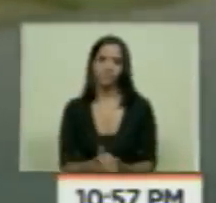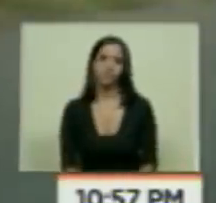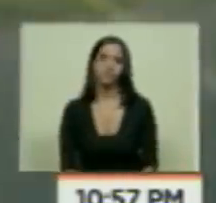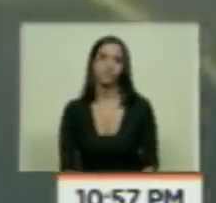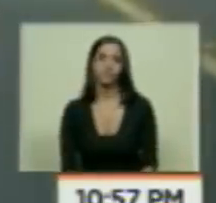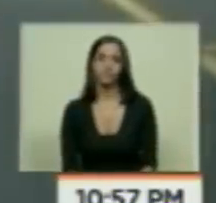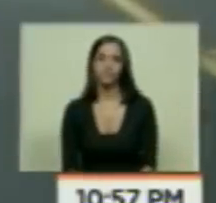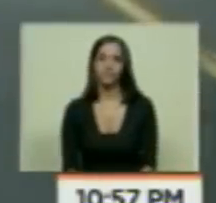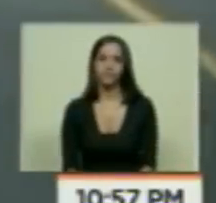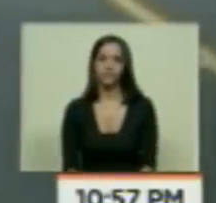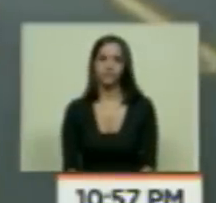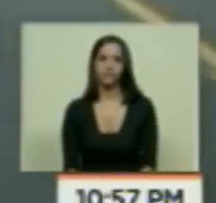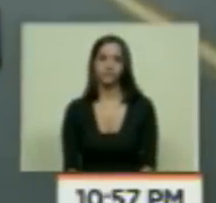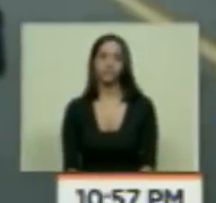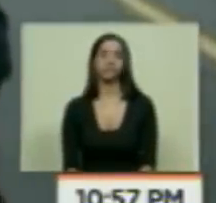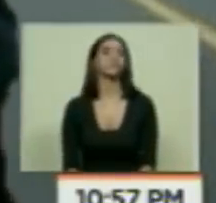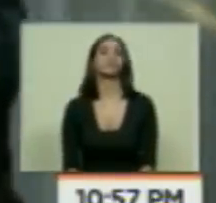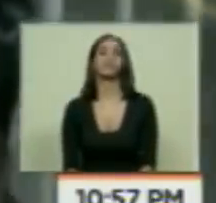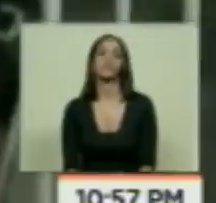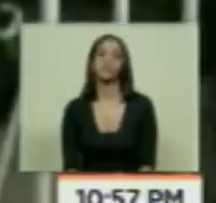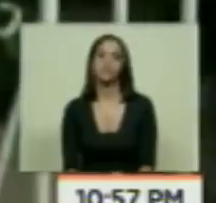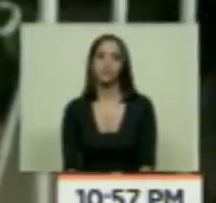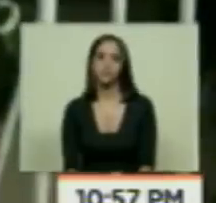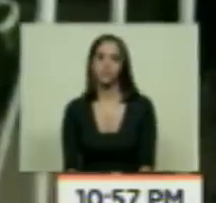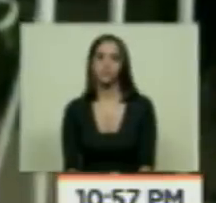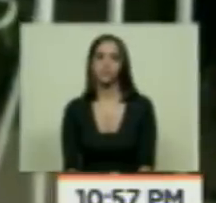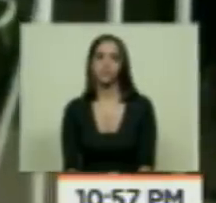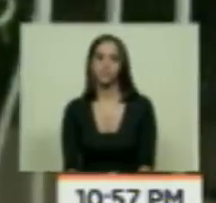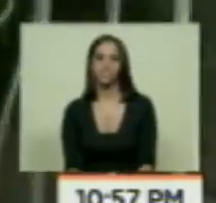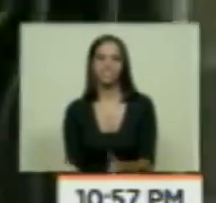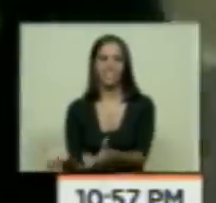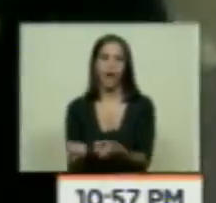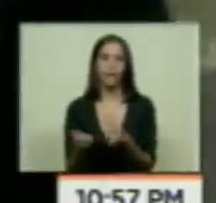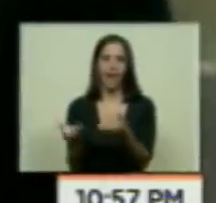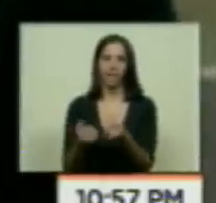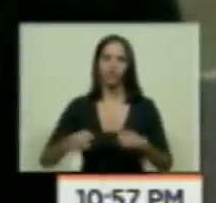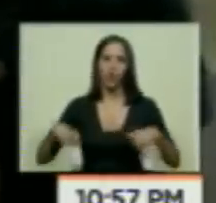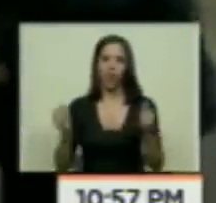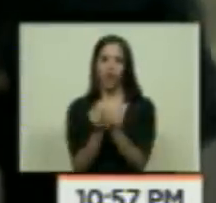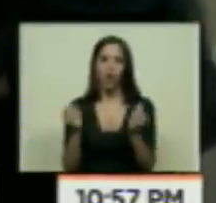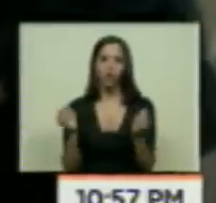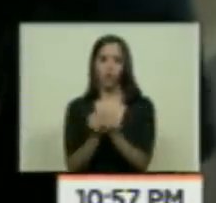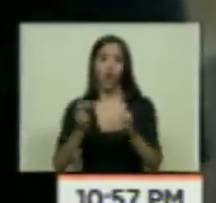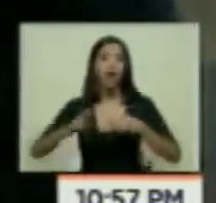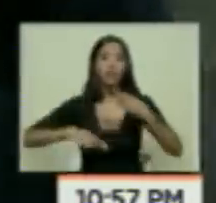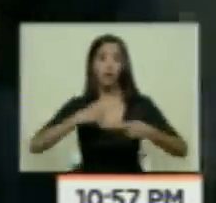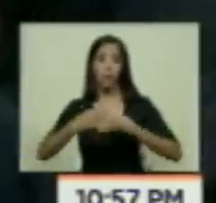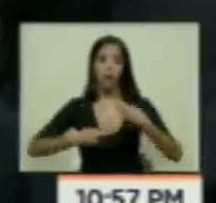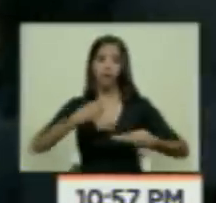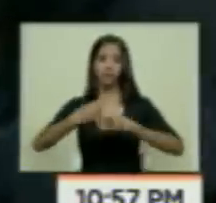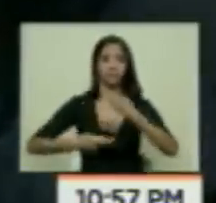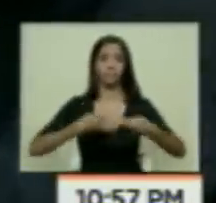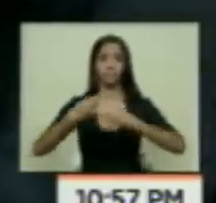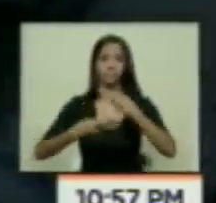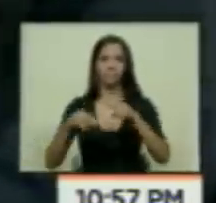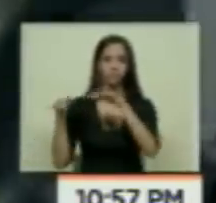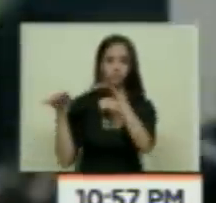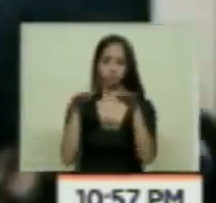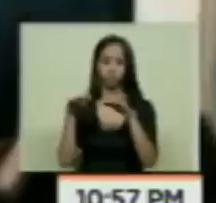desalude. Y sé que me arrastrarán por sobre rocas cuando la revolución se venga